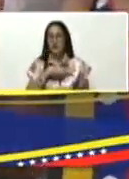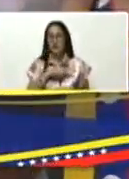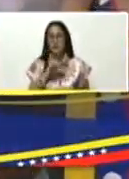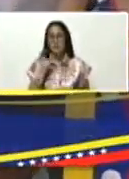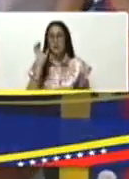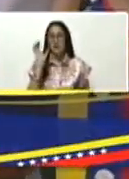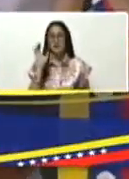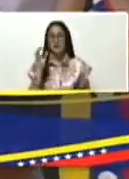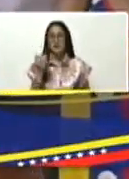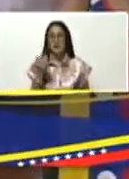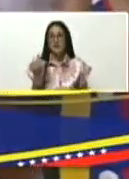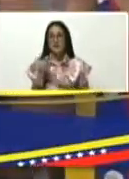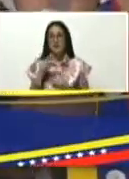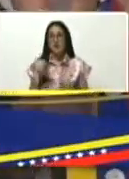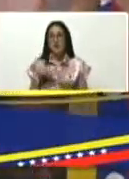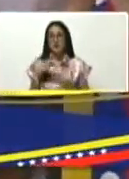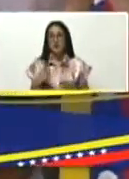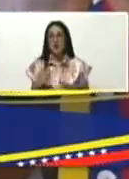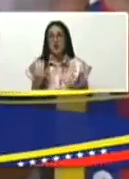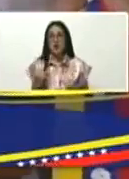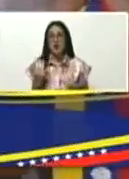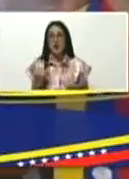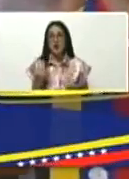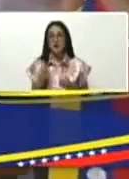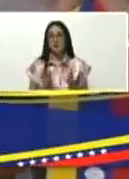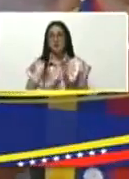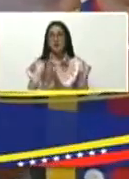los verdaderos revolucionarios que vamos a sacar